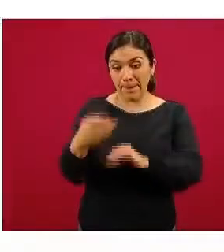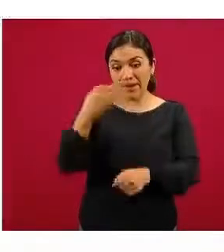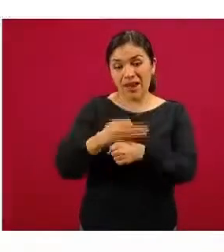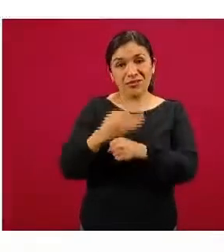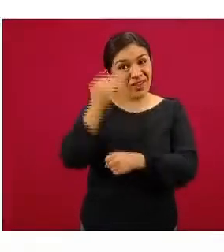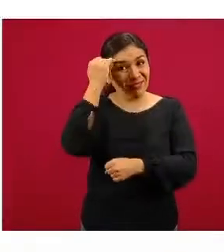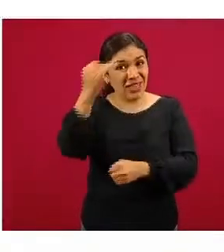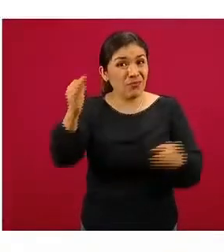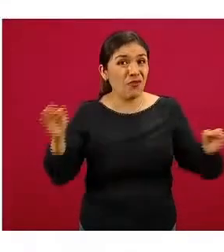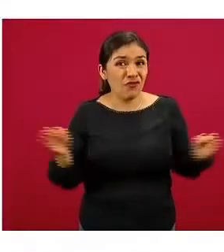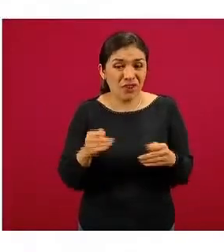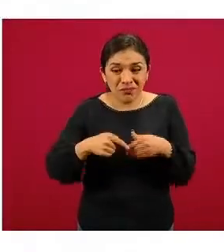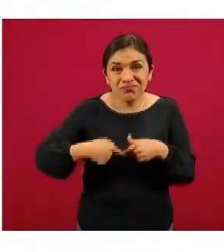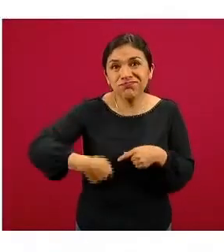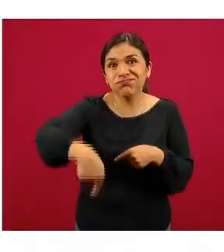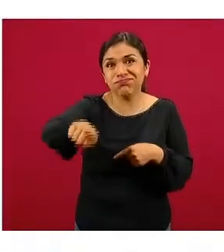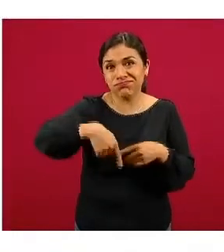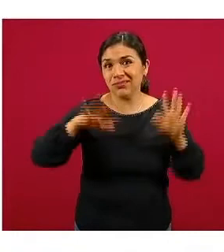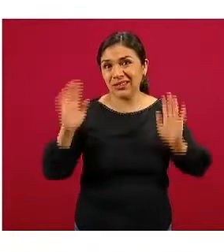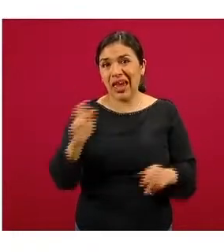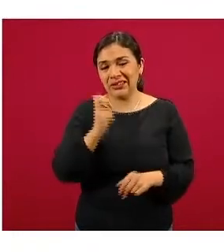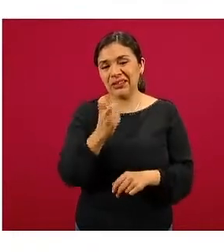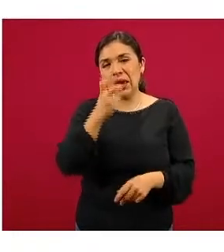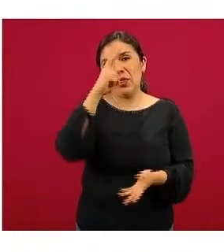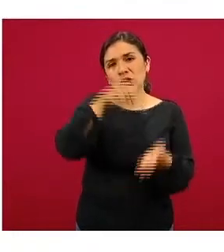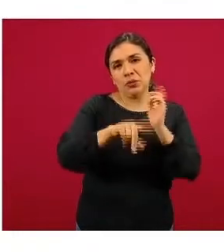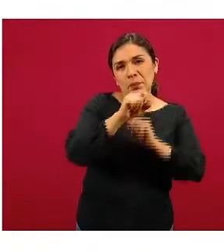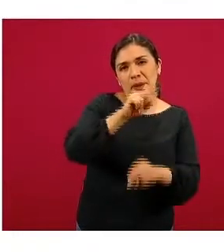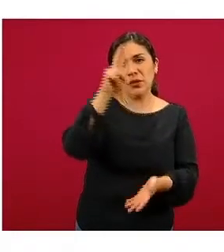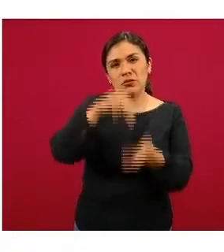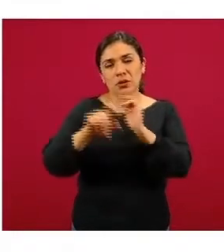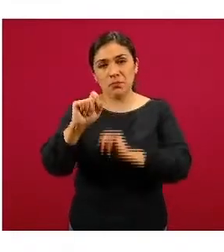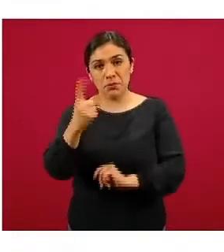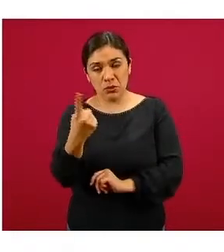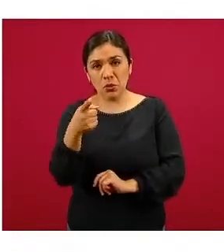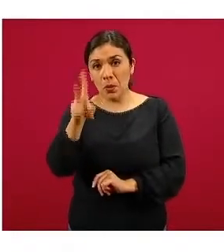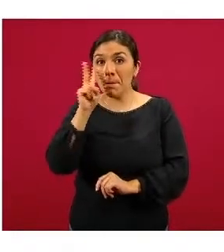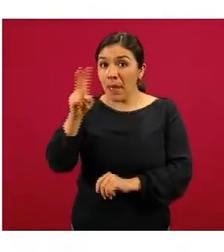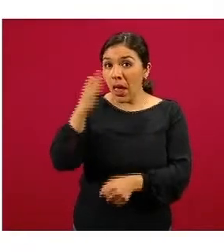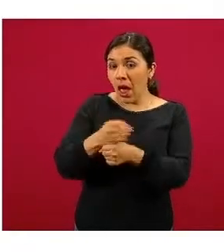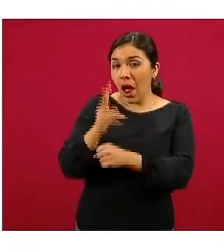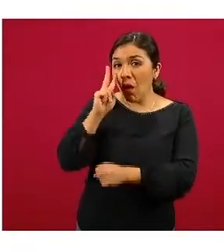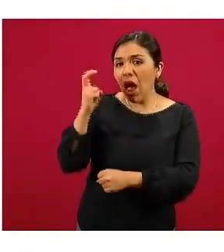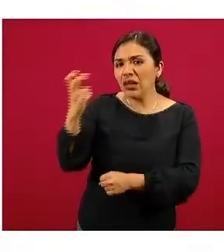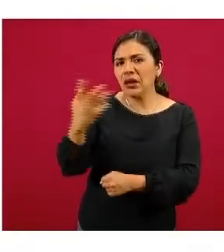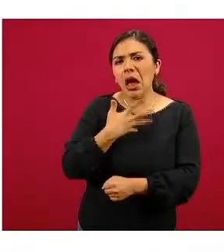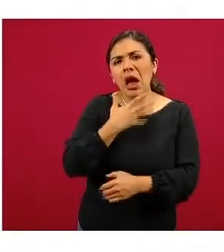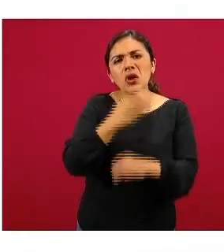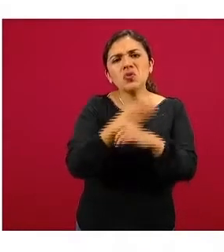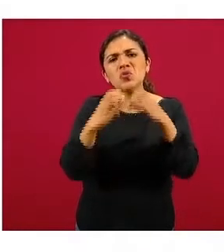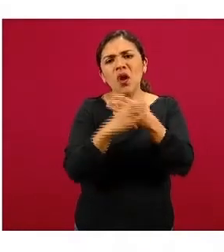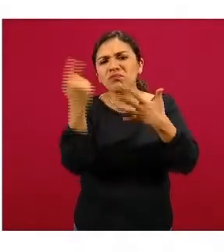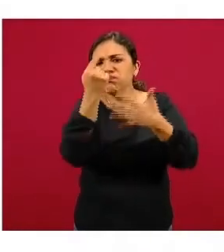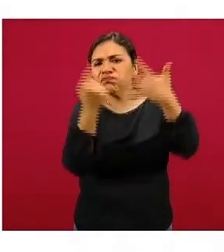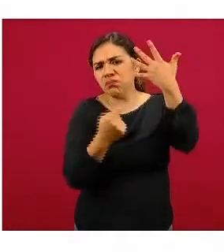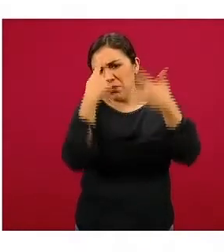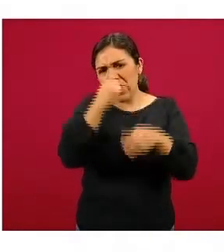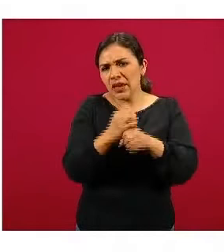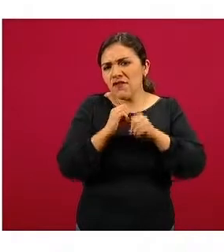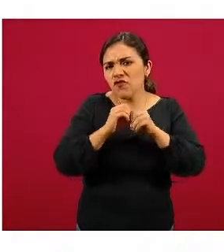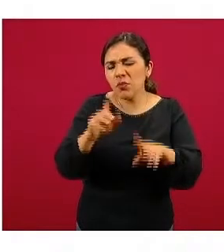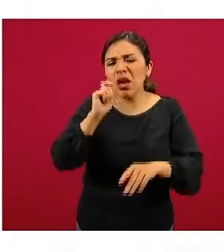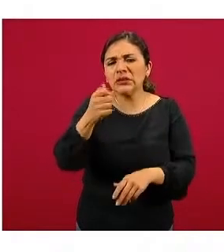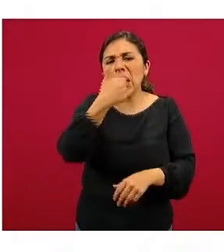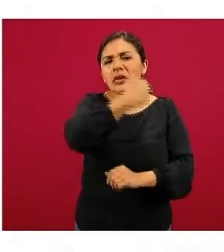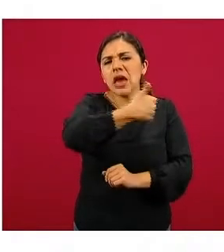temporada invernal 2021. Aquí pueden encontrar ustedes elementos informativos en función de